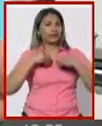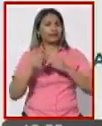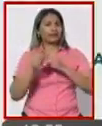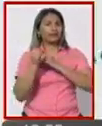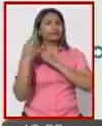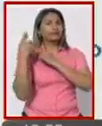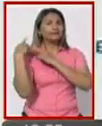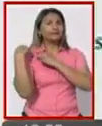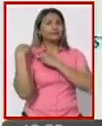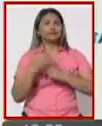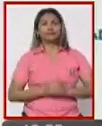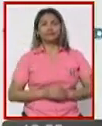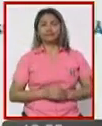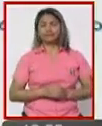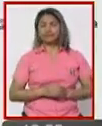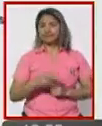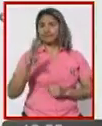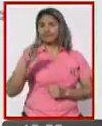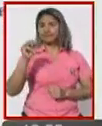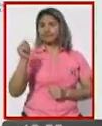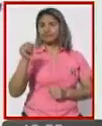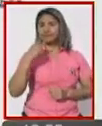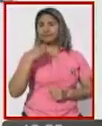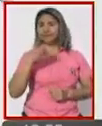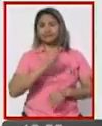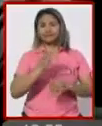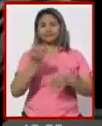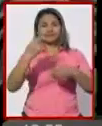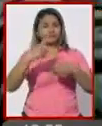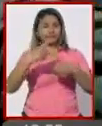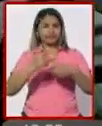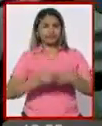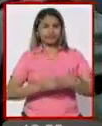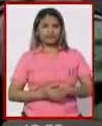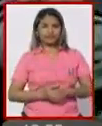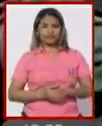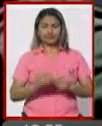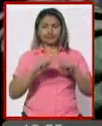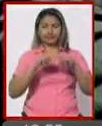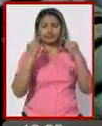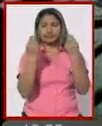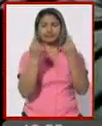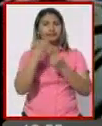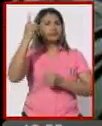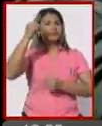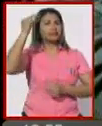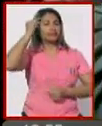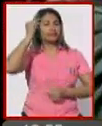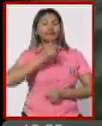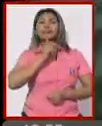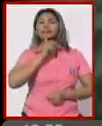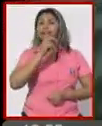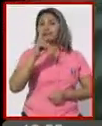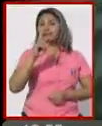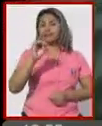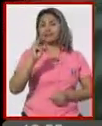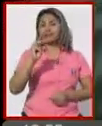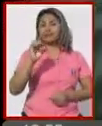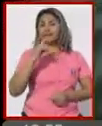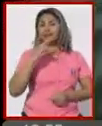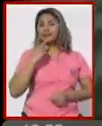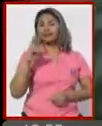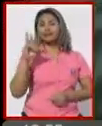responsabilidad. Los dirigentes del MAS, con respecto a su participación en el partido de gobierno, aseguró de que Romel